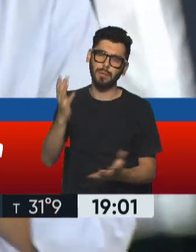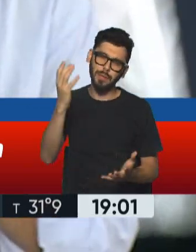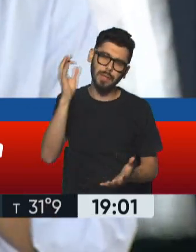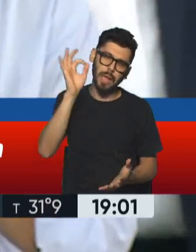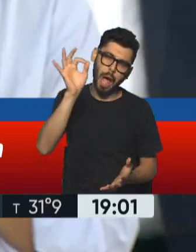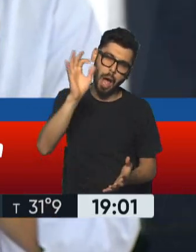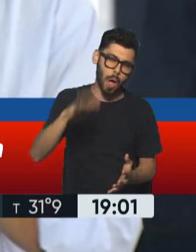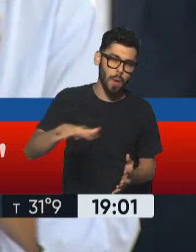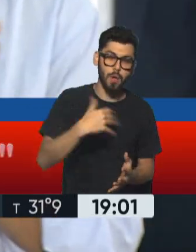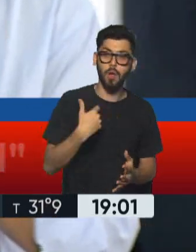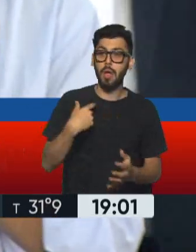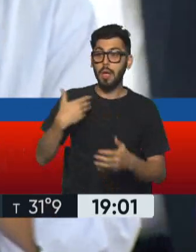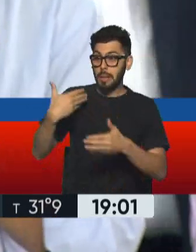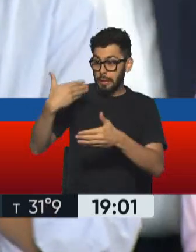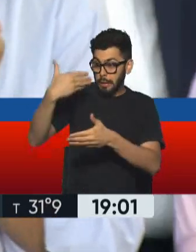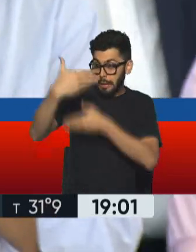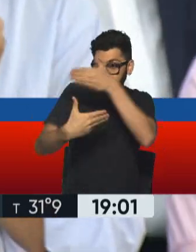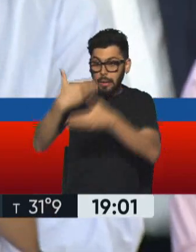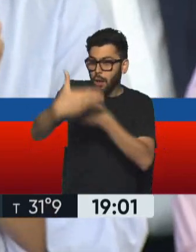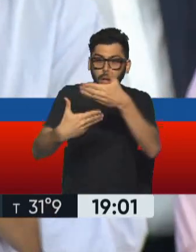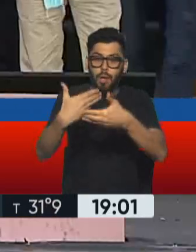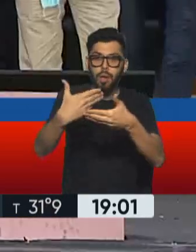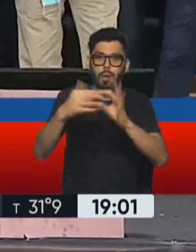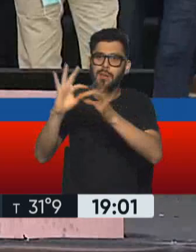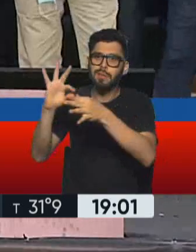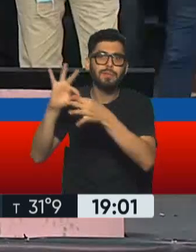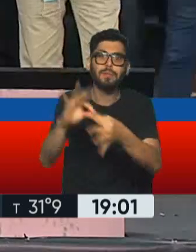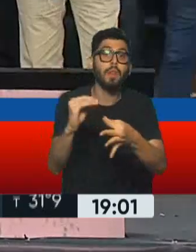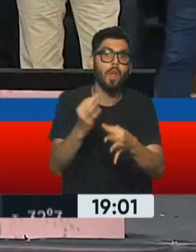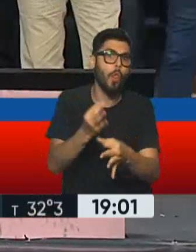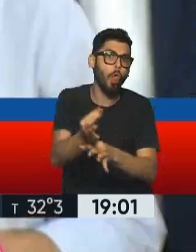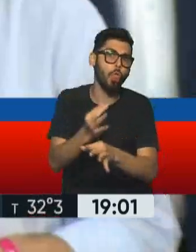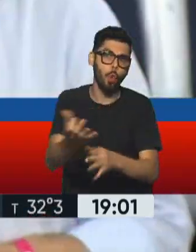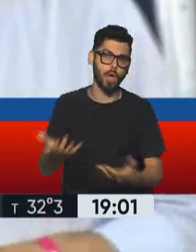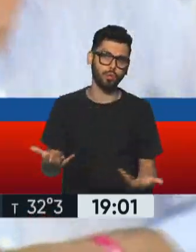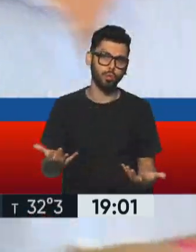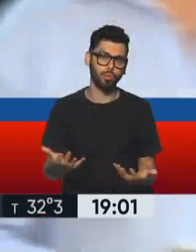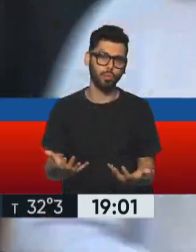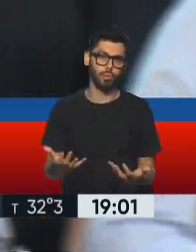y el crecimiento directamente van de la mano de la educación, que hoy